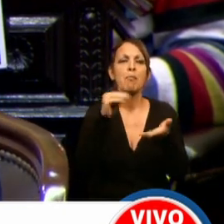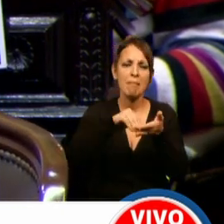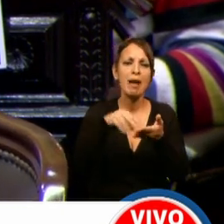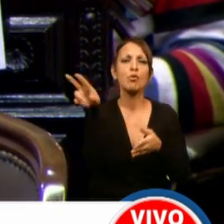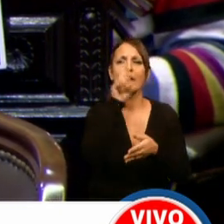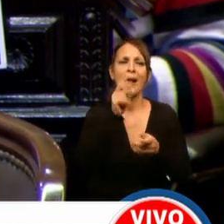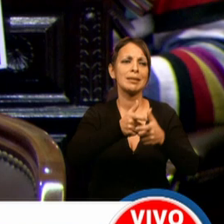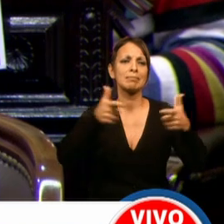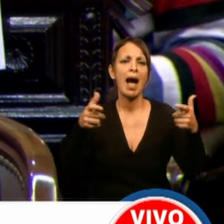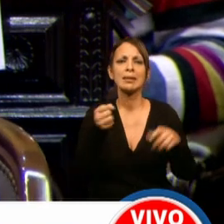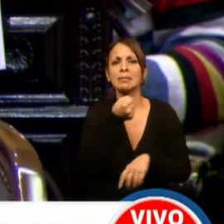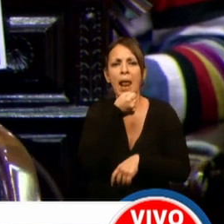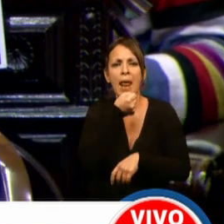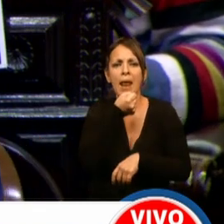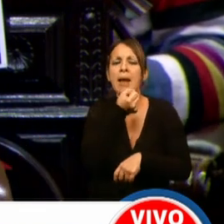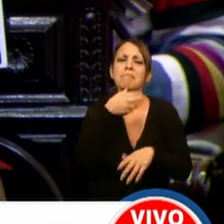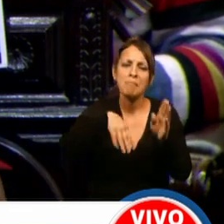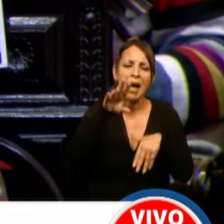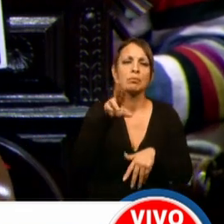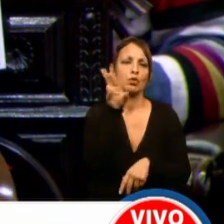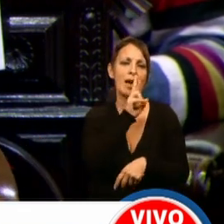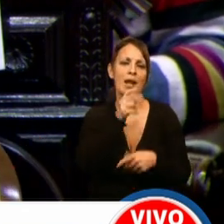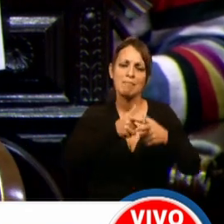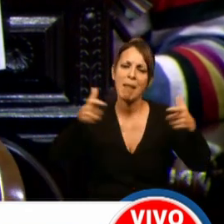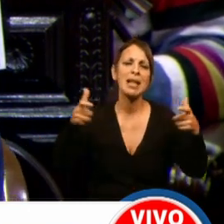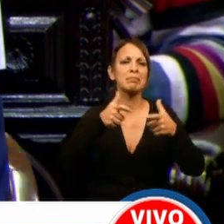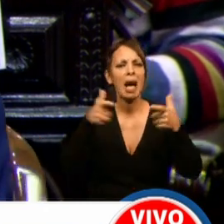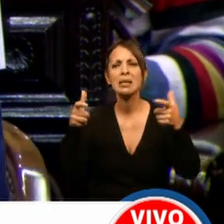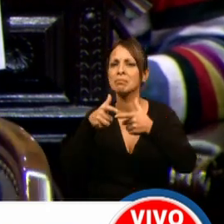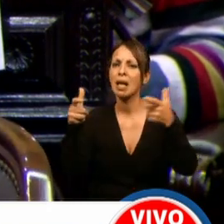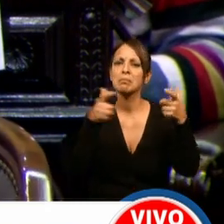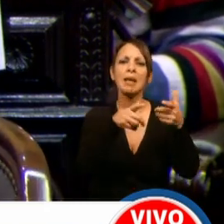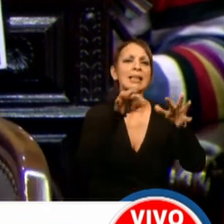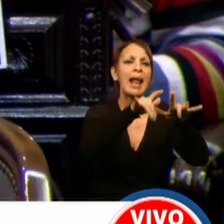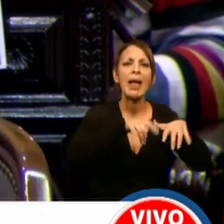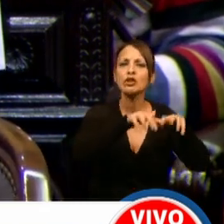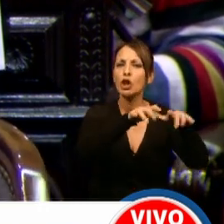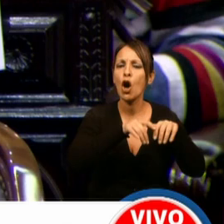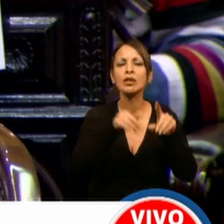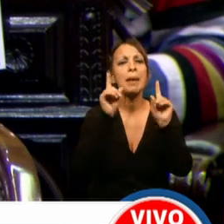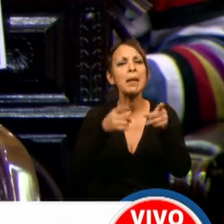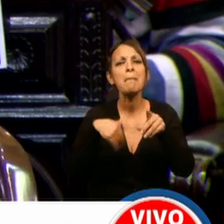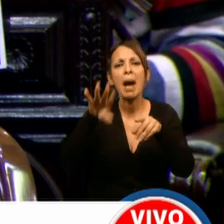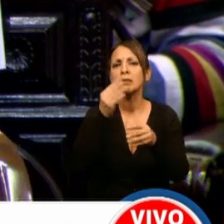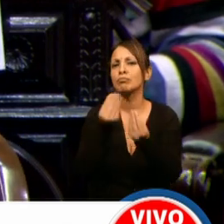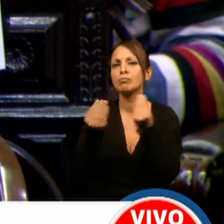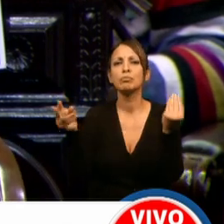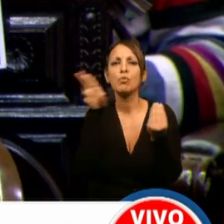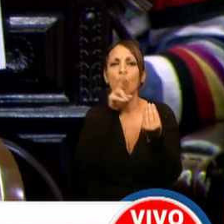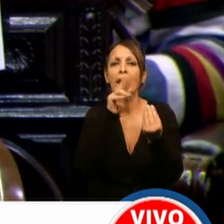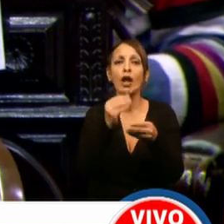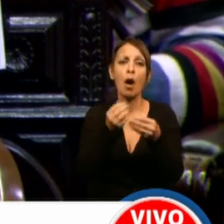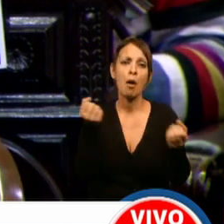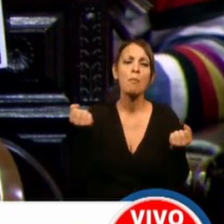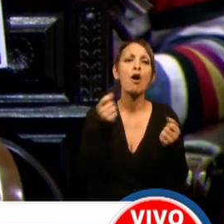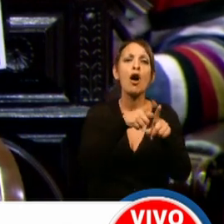frente a los micrófonos necesitamos más mujeres en las redacciones necesitamos más mujeres detrás de los fierros